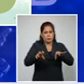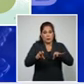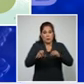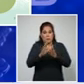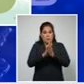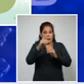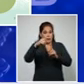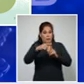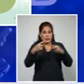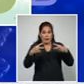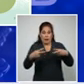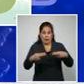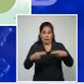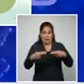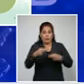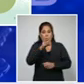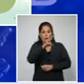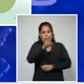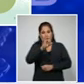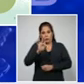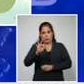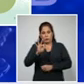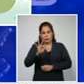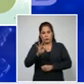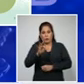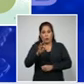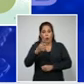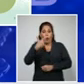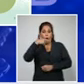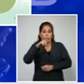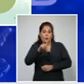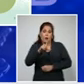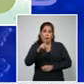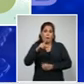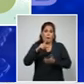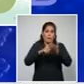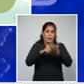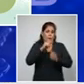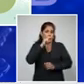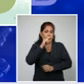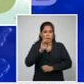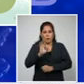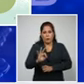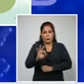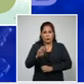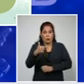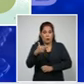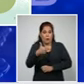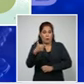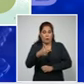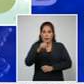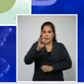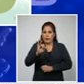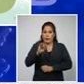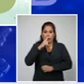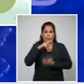uno, muy elevado. Jovellanos 9, Pedro Betancur 8, Jagüey Grande 7, Perico